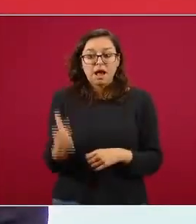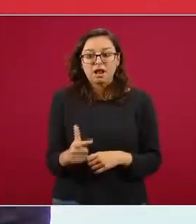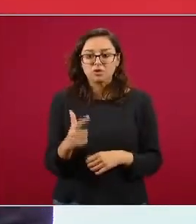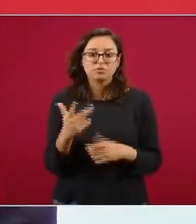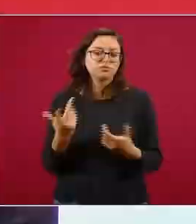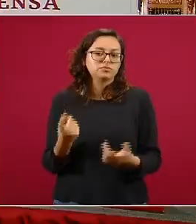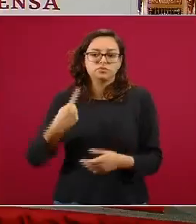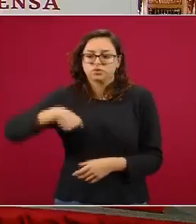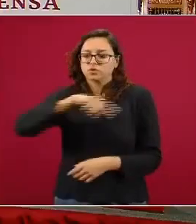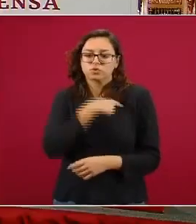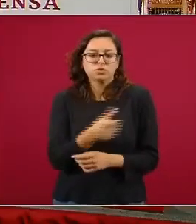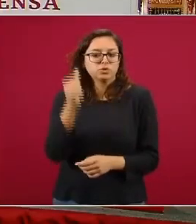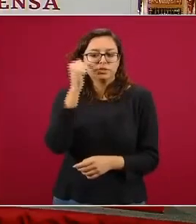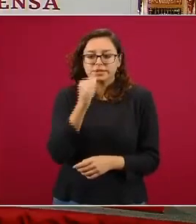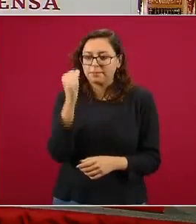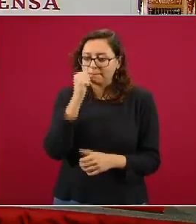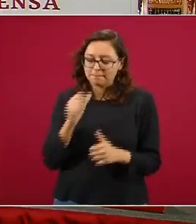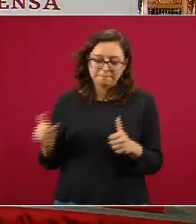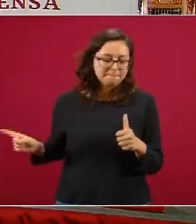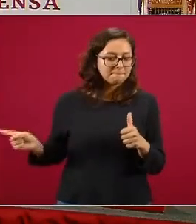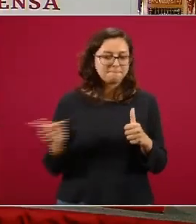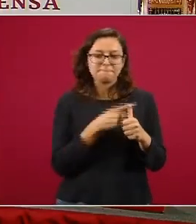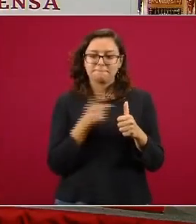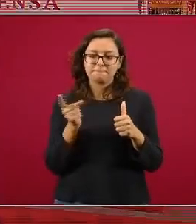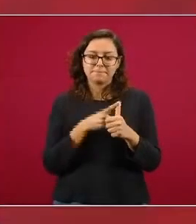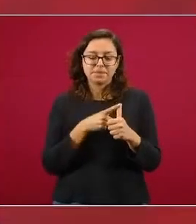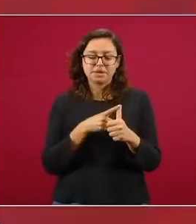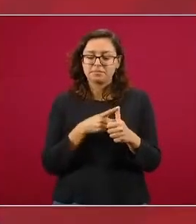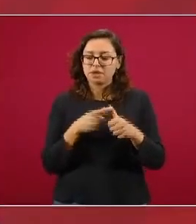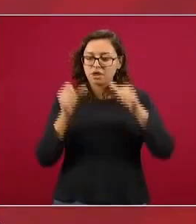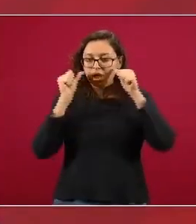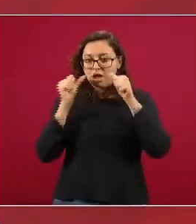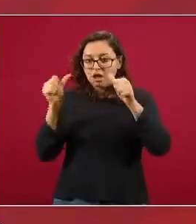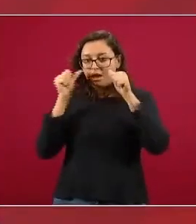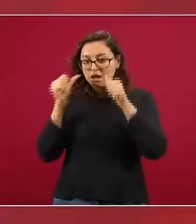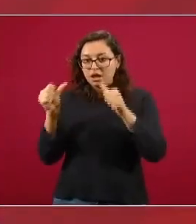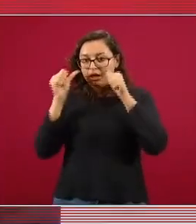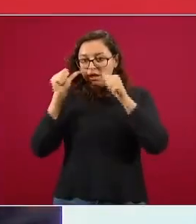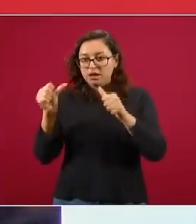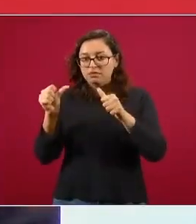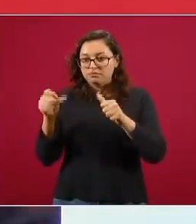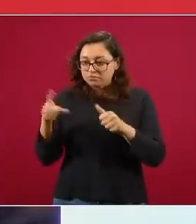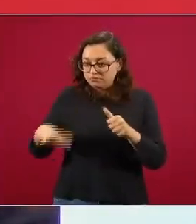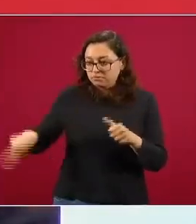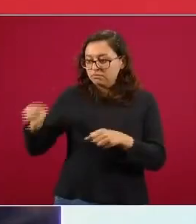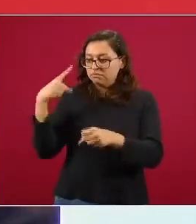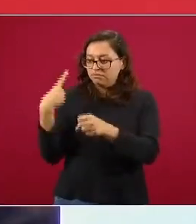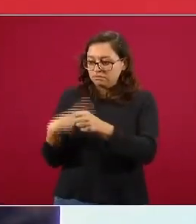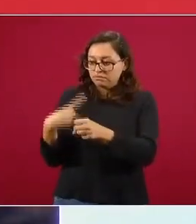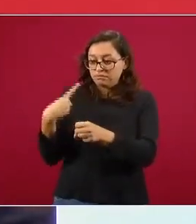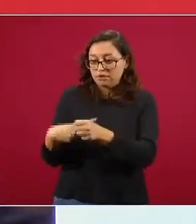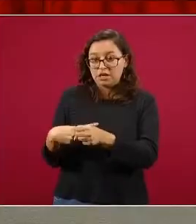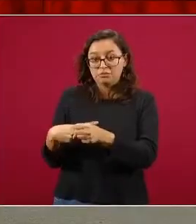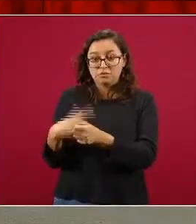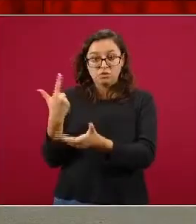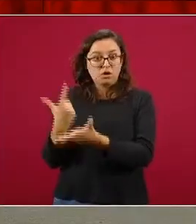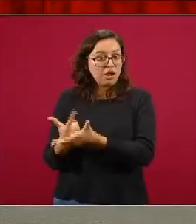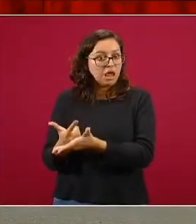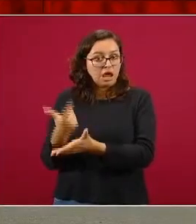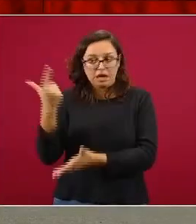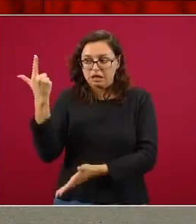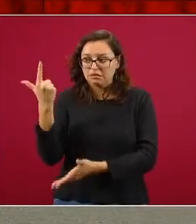identificó una priorización para no excluir la atención de aquellos padecimientos que no pueden